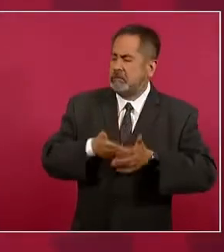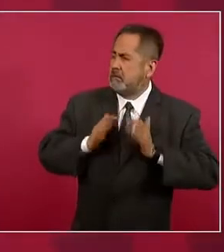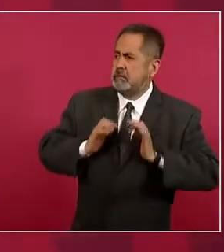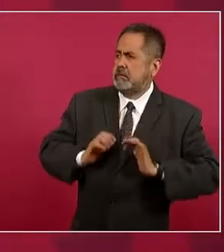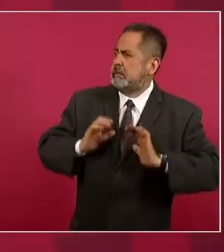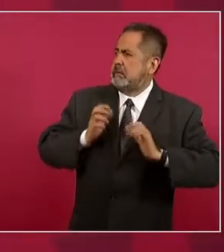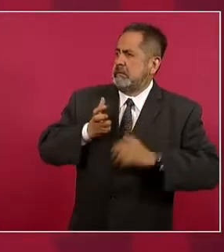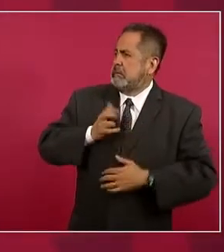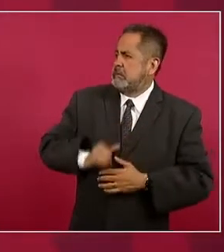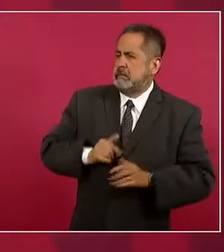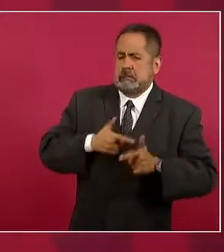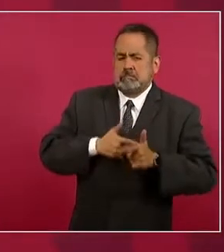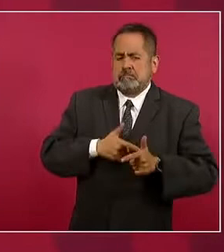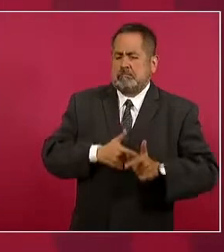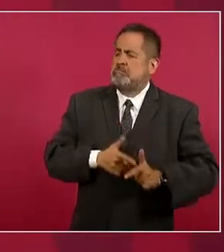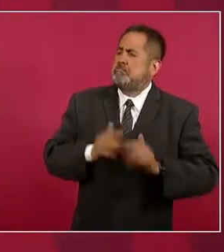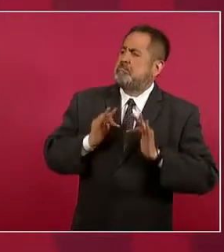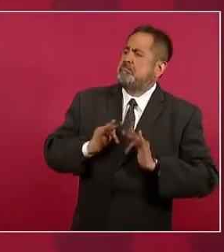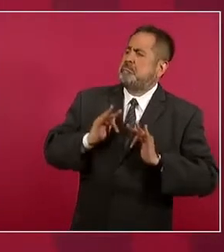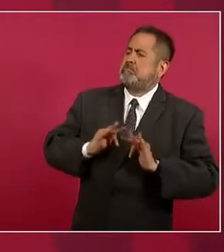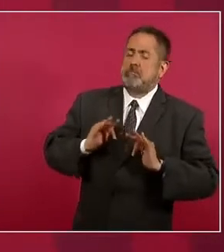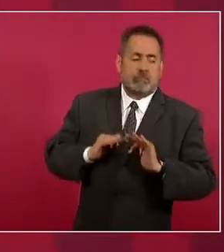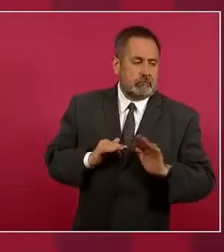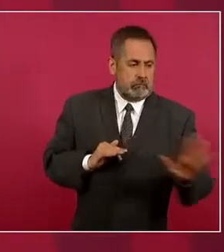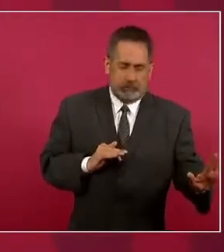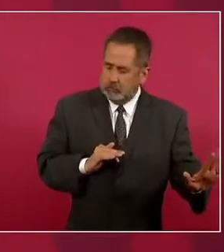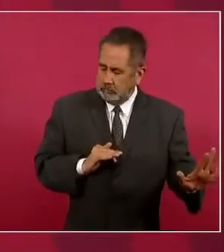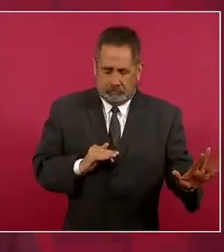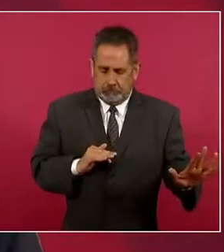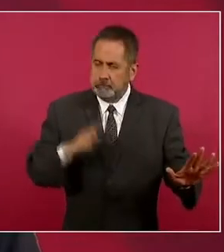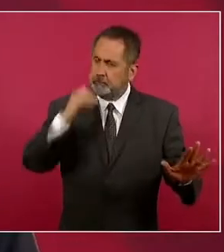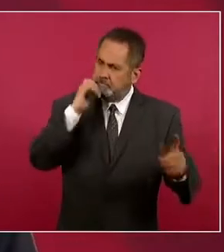conservar, y nosotros queremos transformar.